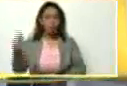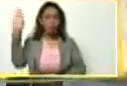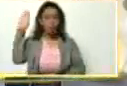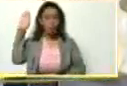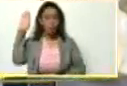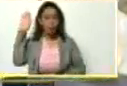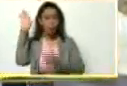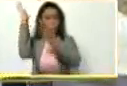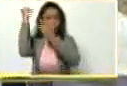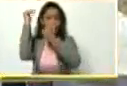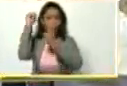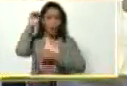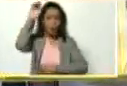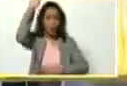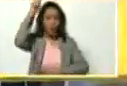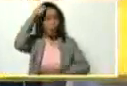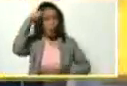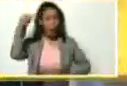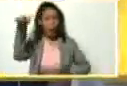la esperanza del pueblo,